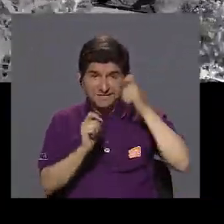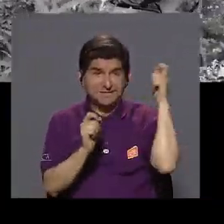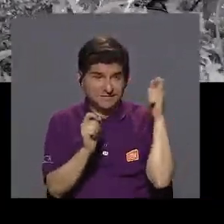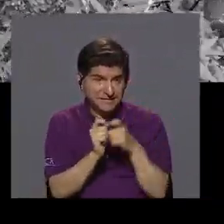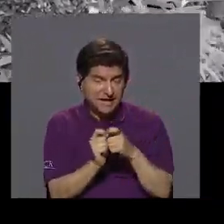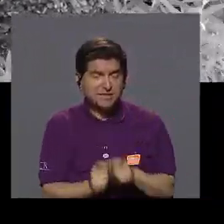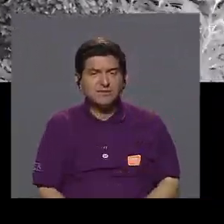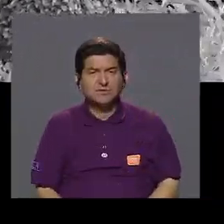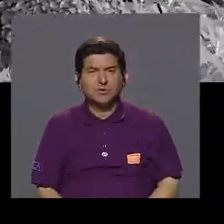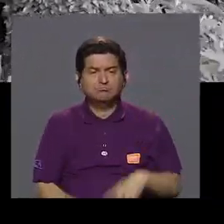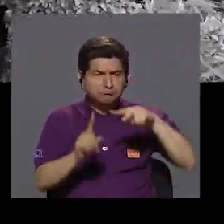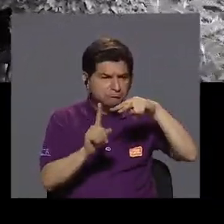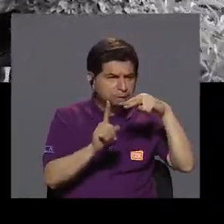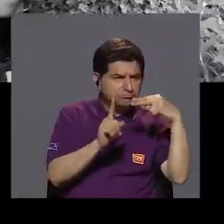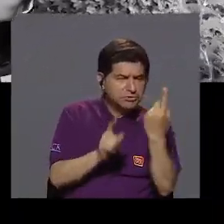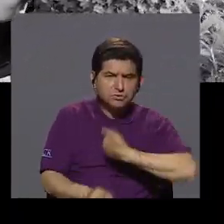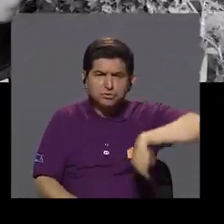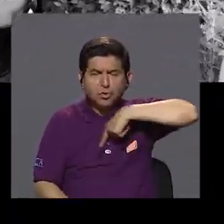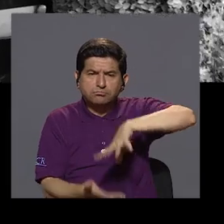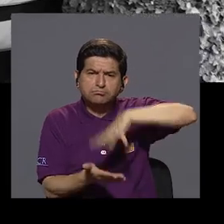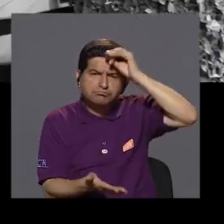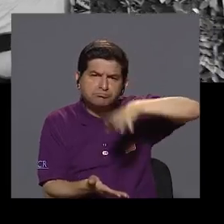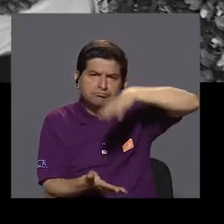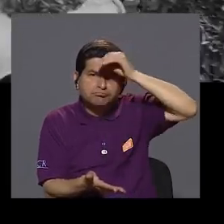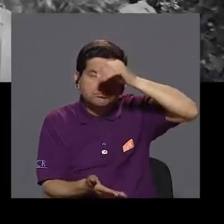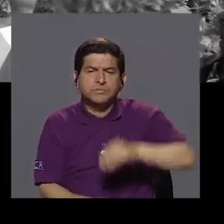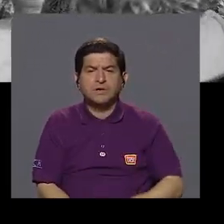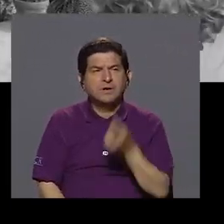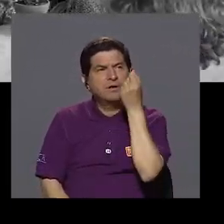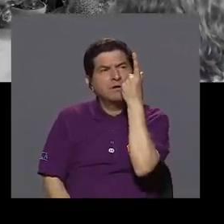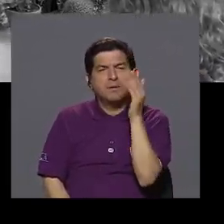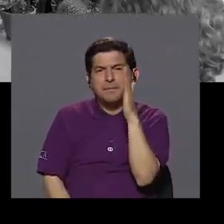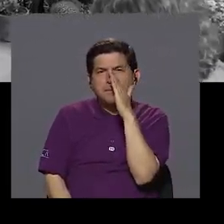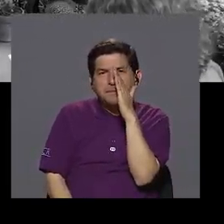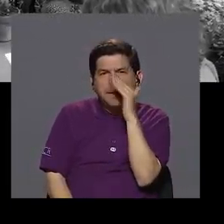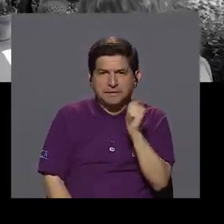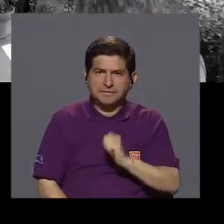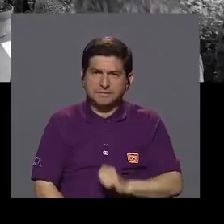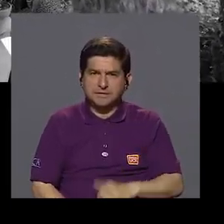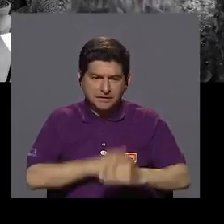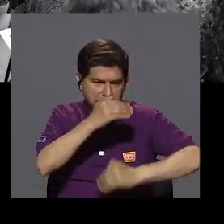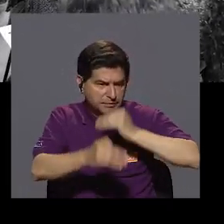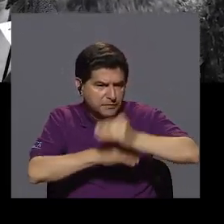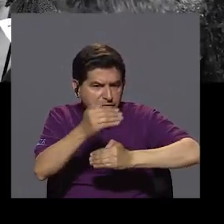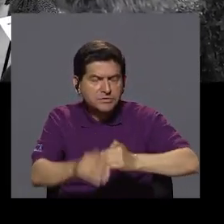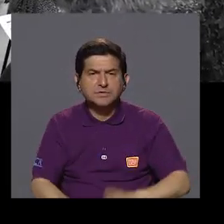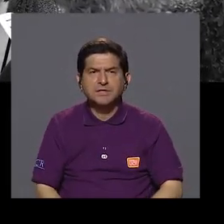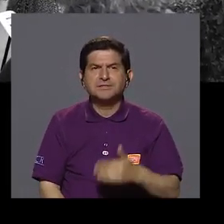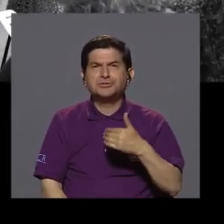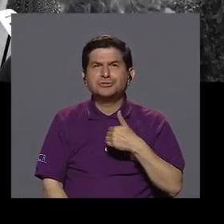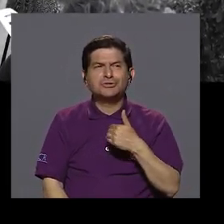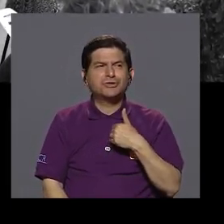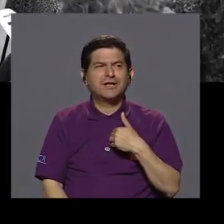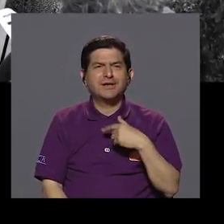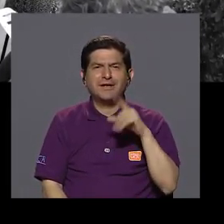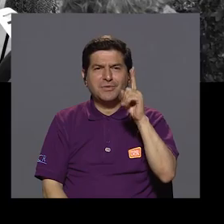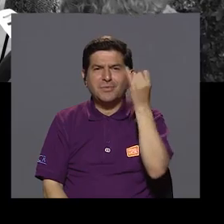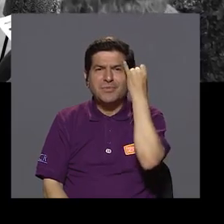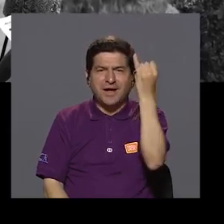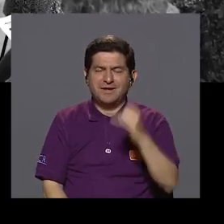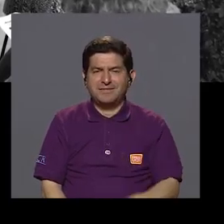porque específicamente desde las posturas que nosotras hemos aprendido a entender la maternidad, tenemos